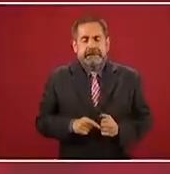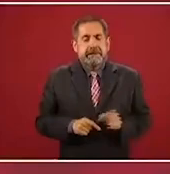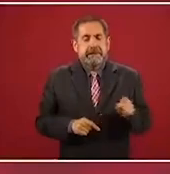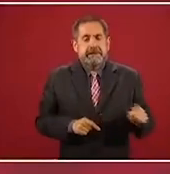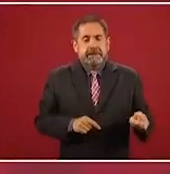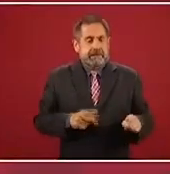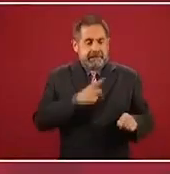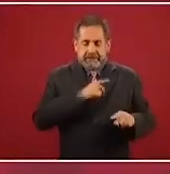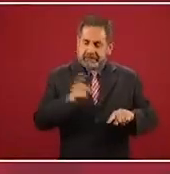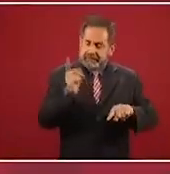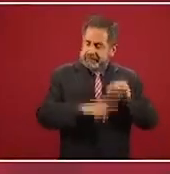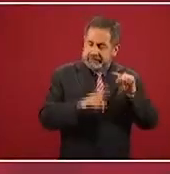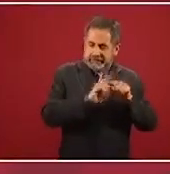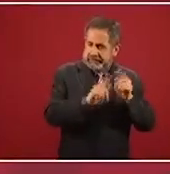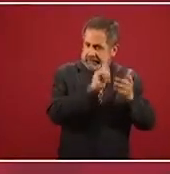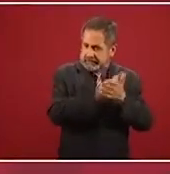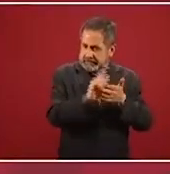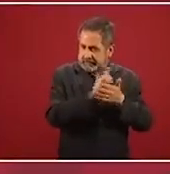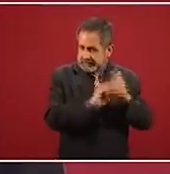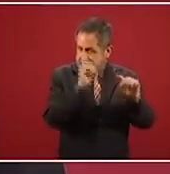que limpiar,